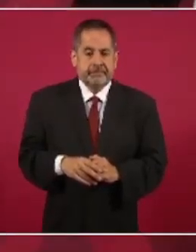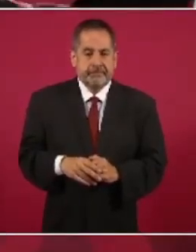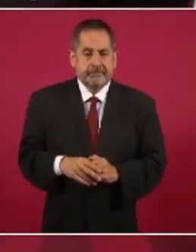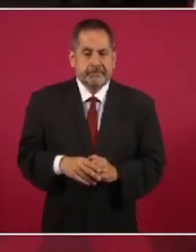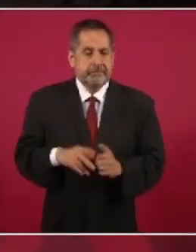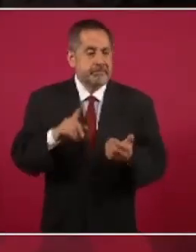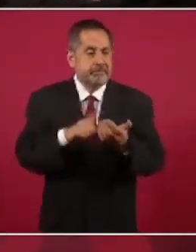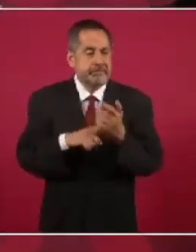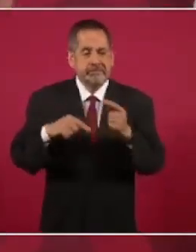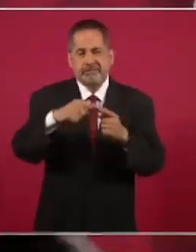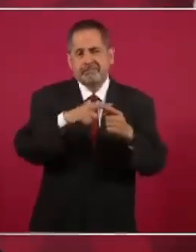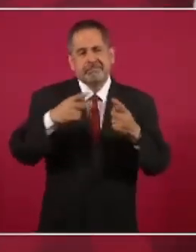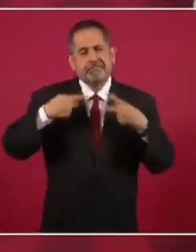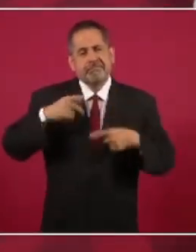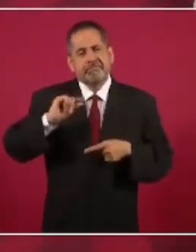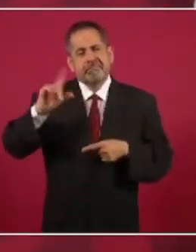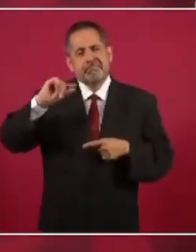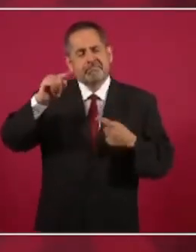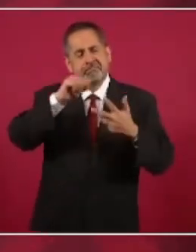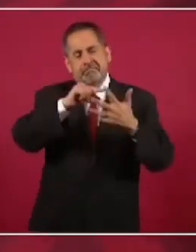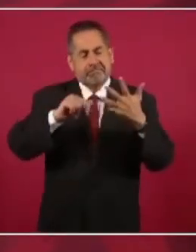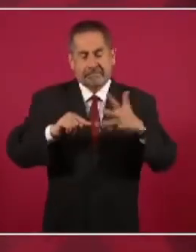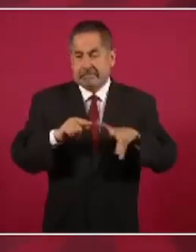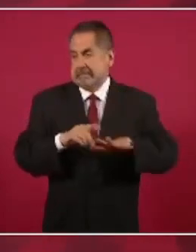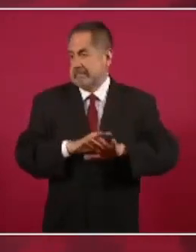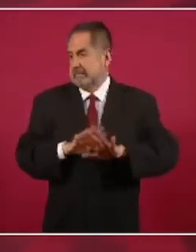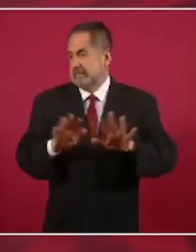Nazararo y todos estos personajes